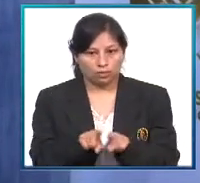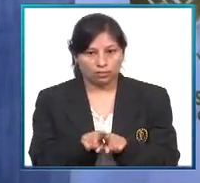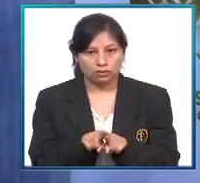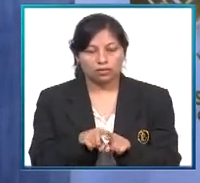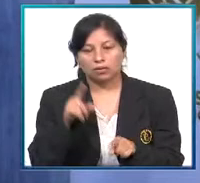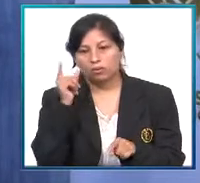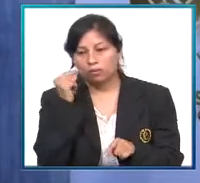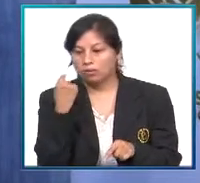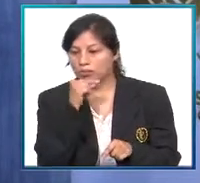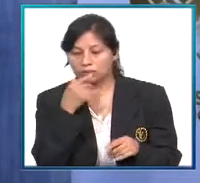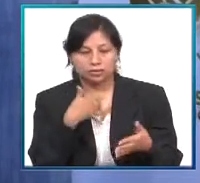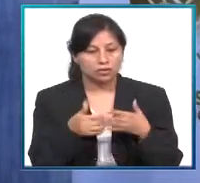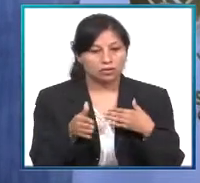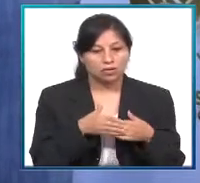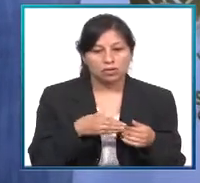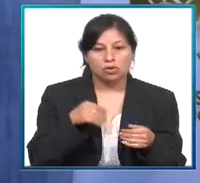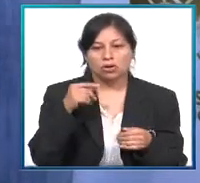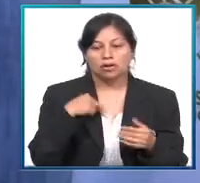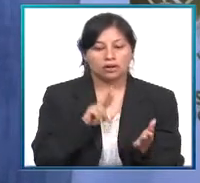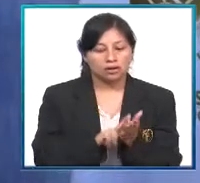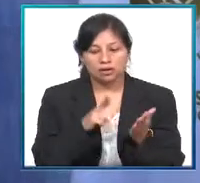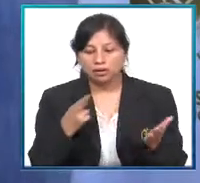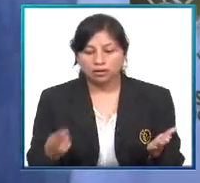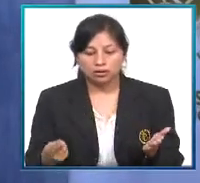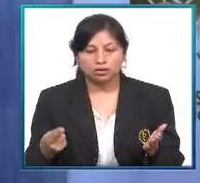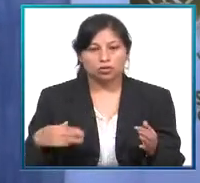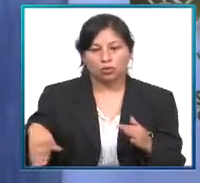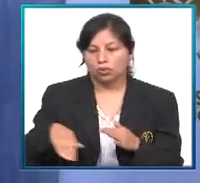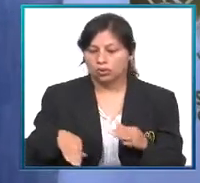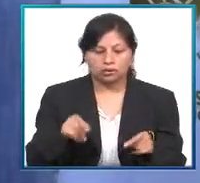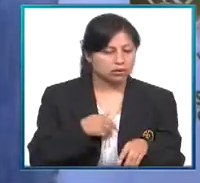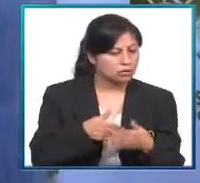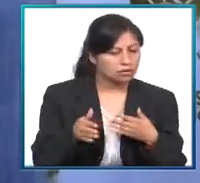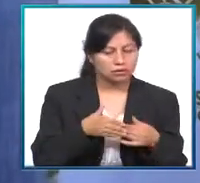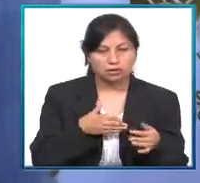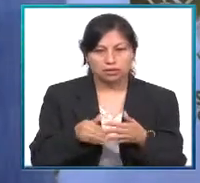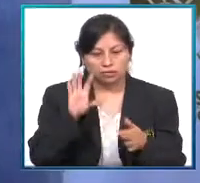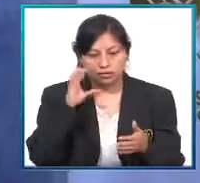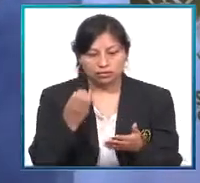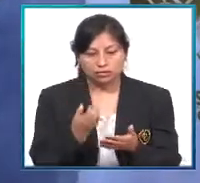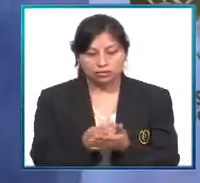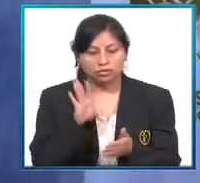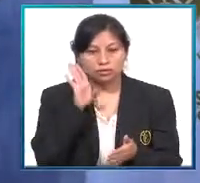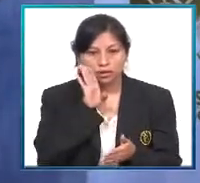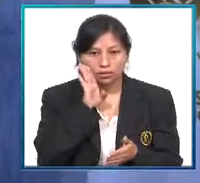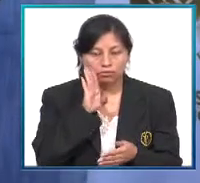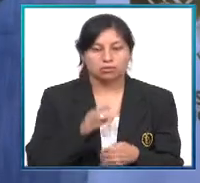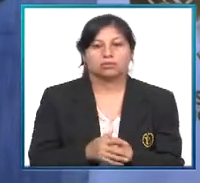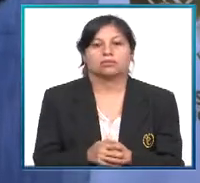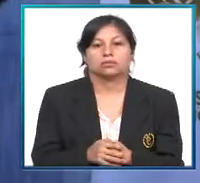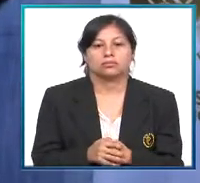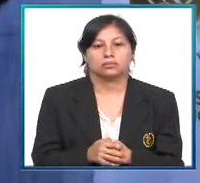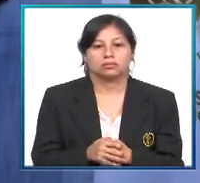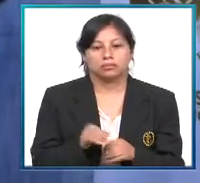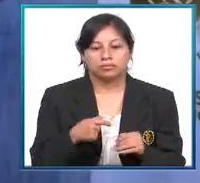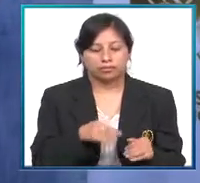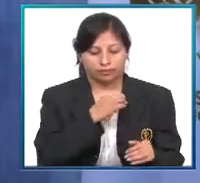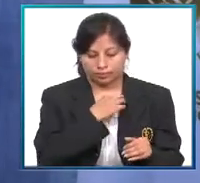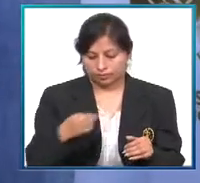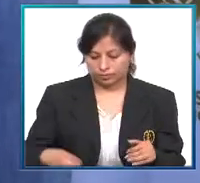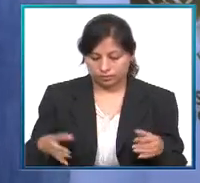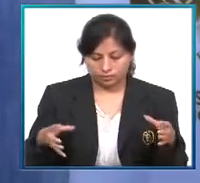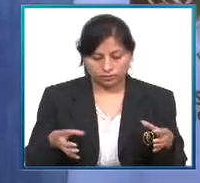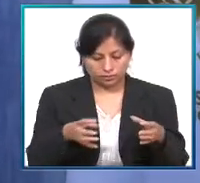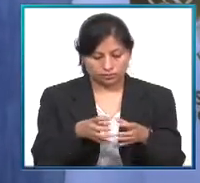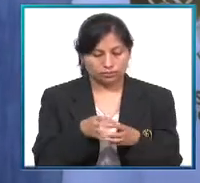género, raza, religión que se observa dentro de estos espacios creados por la juventud. Como presidenta de la